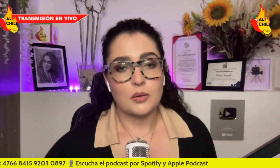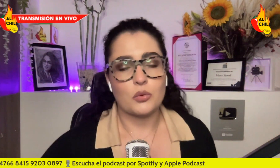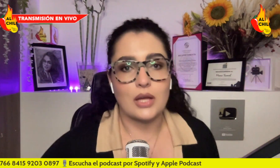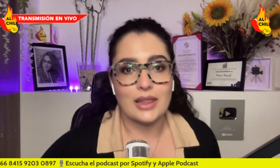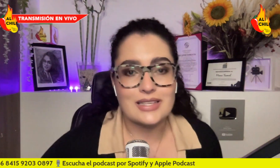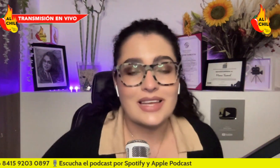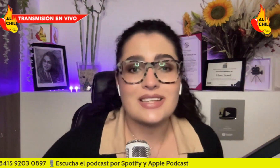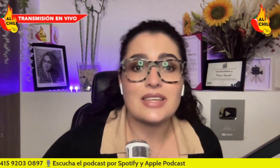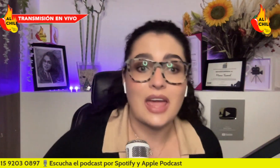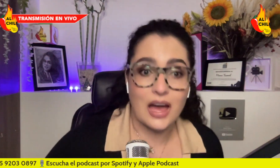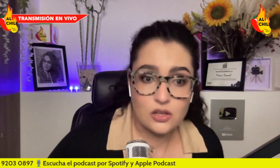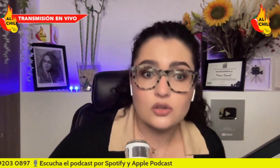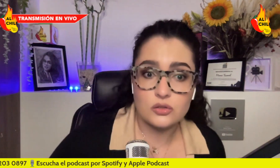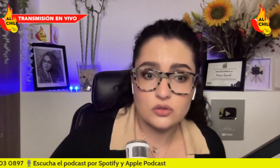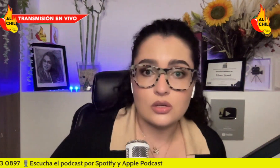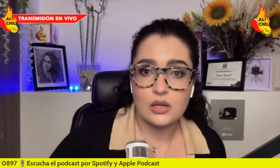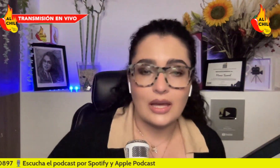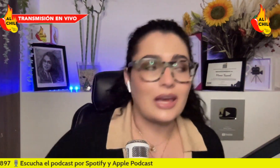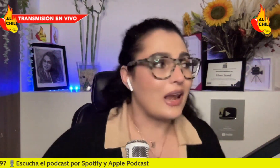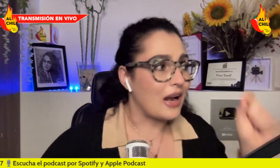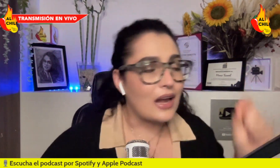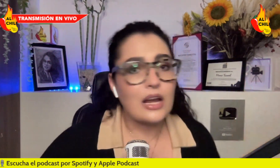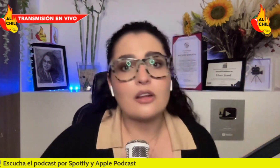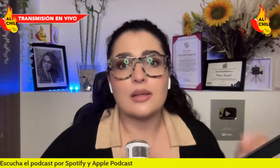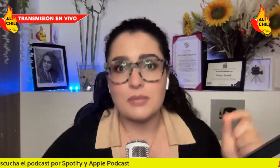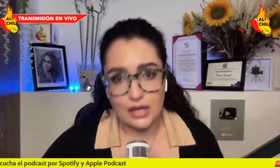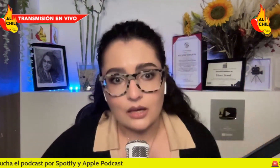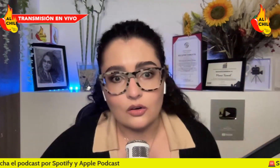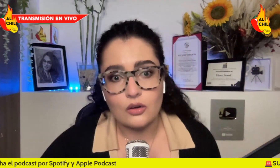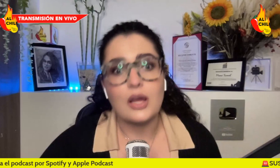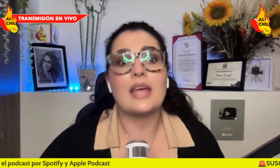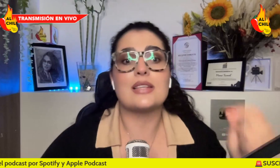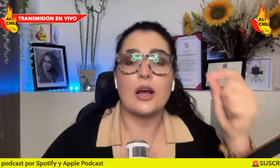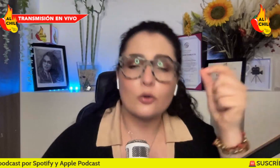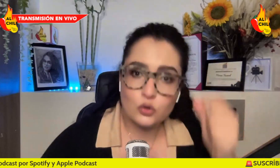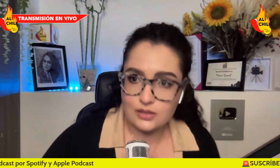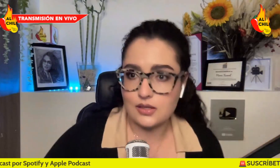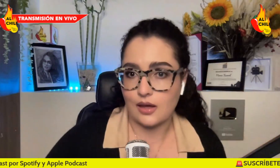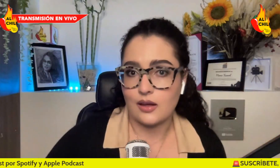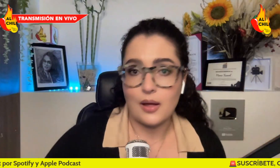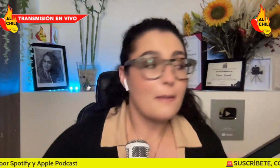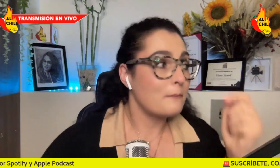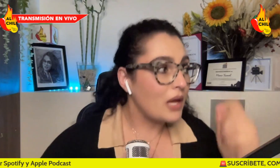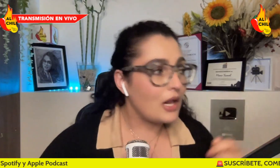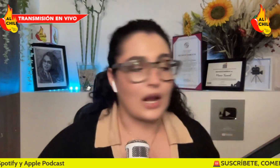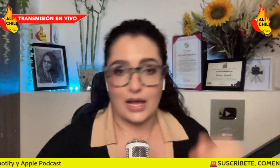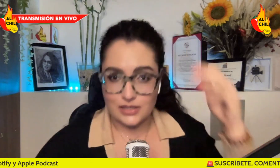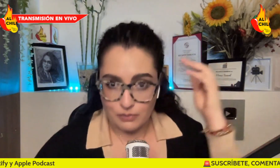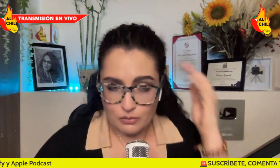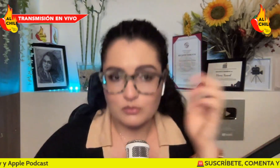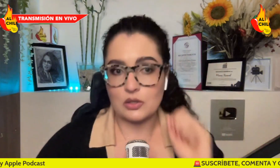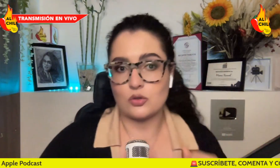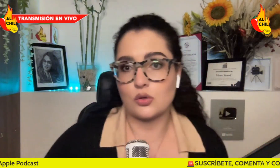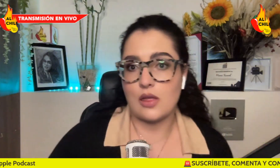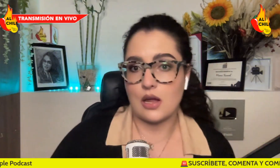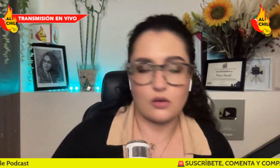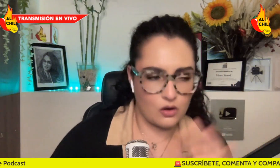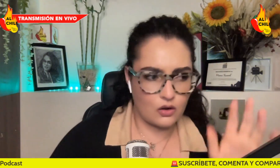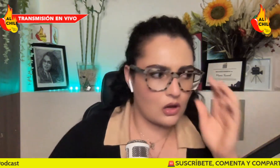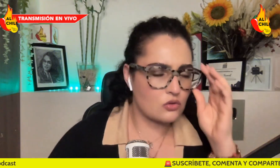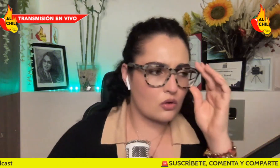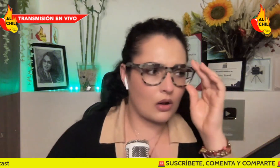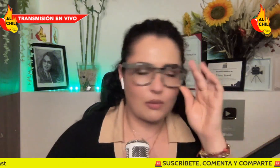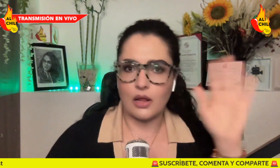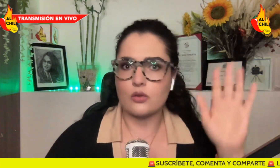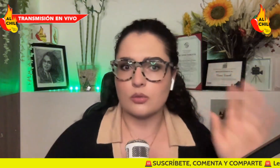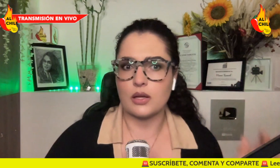porque desde hace años el anhelo de México es la justicia miren hasta para movimiento ciudadano